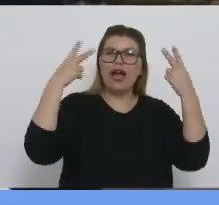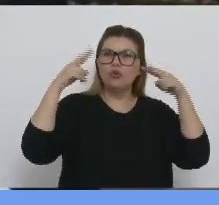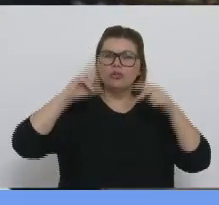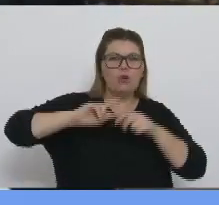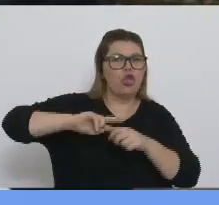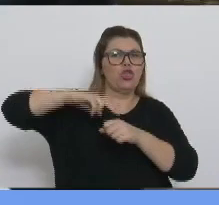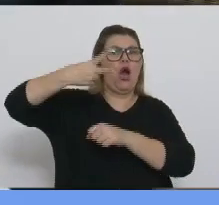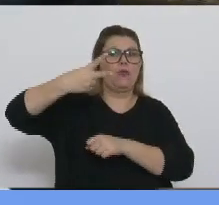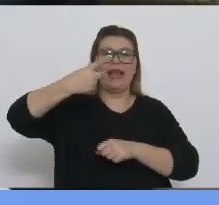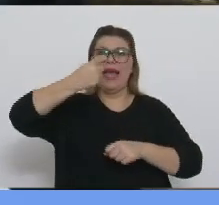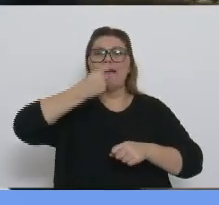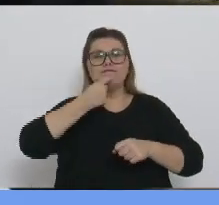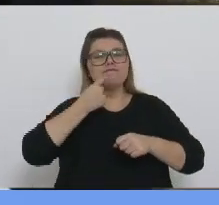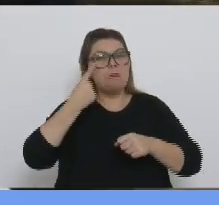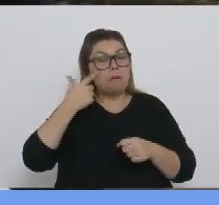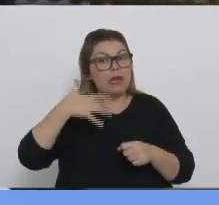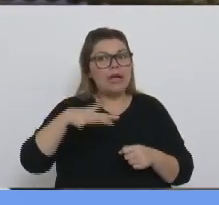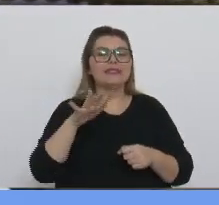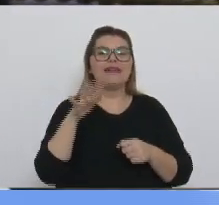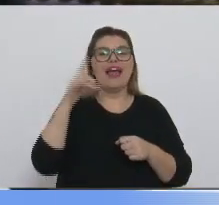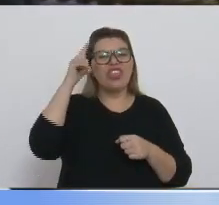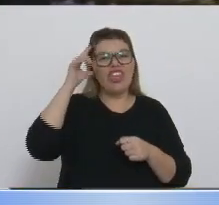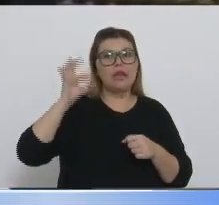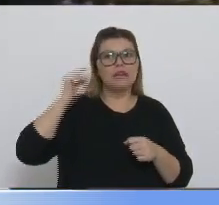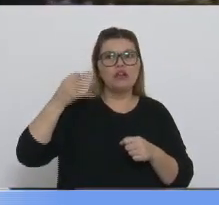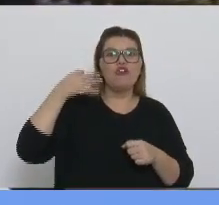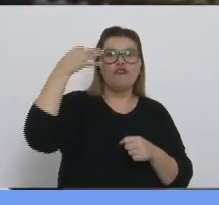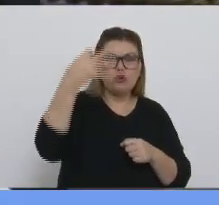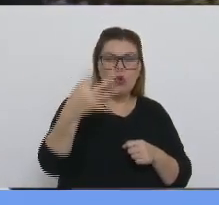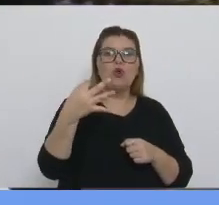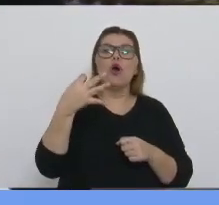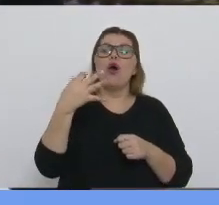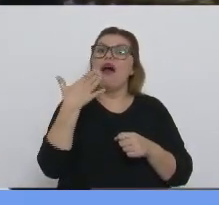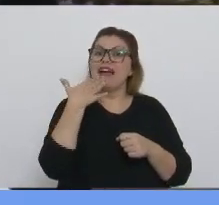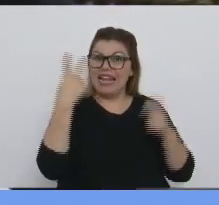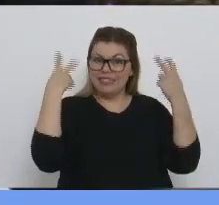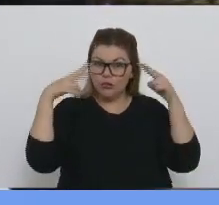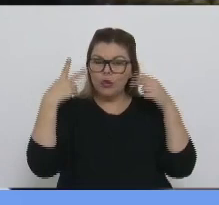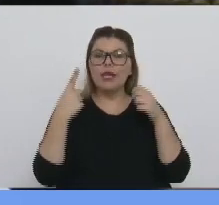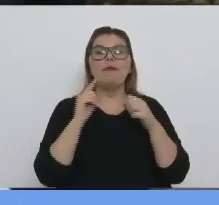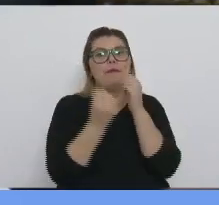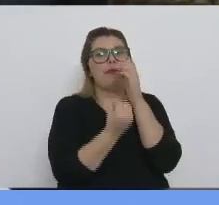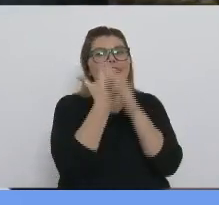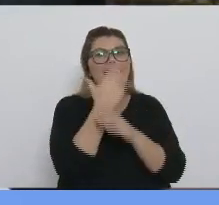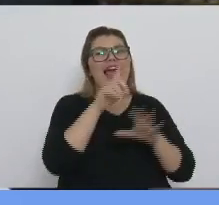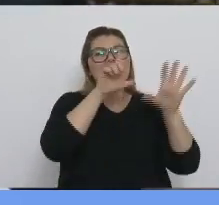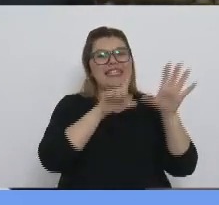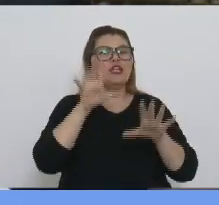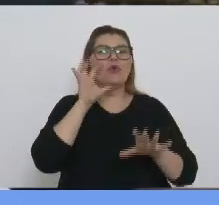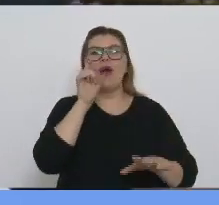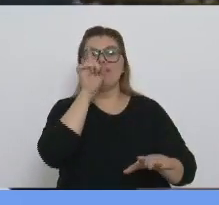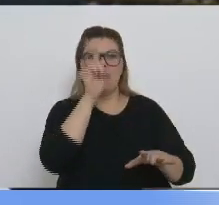el turismo en general podría generar 750 mil nuevos empleos mientras el turismo de naturales se